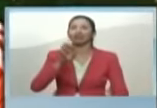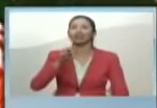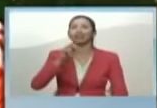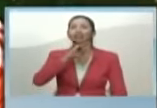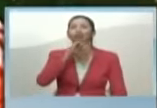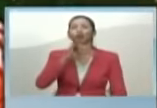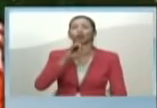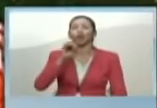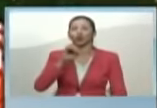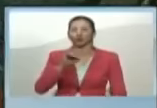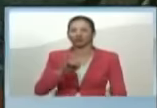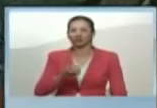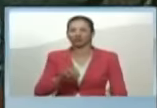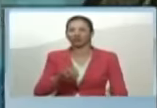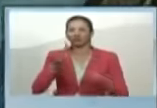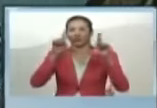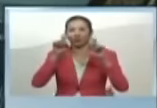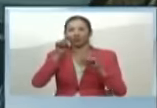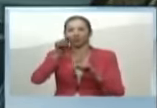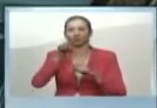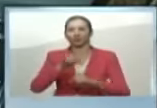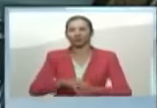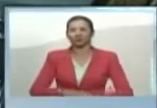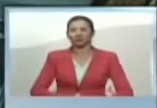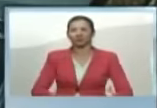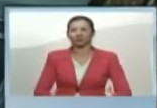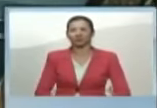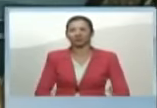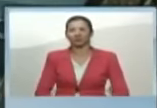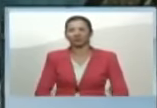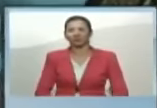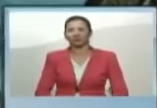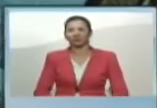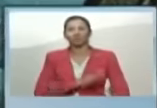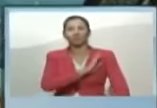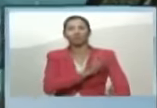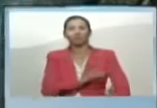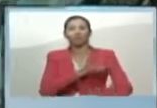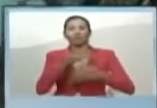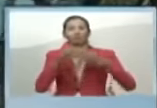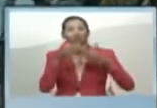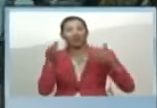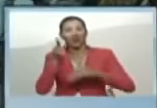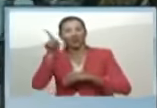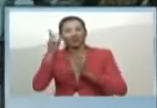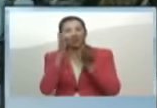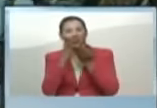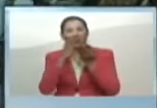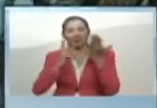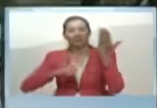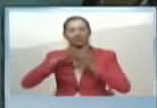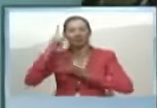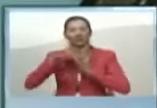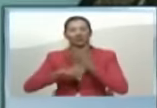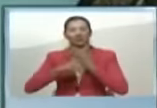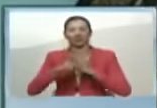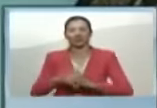Renzo? Mira, saca una foto aquí, Poder Popular, mira, cuando estaban allá en la escuela de planificación.